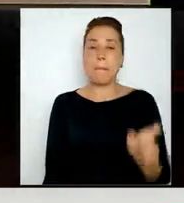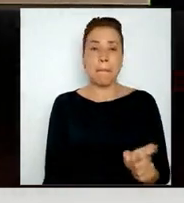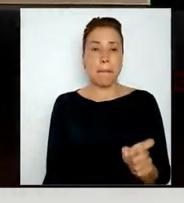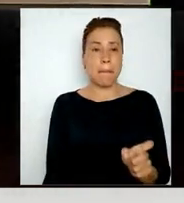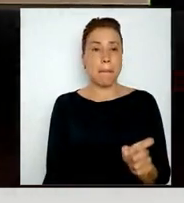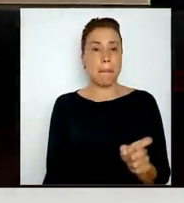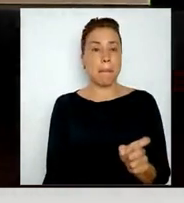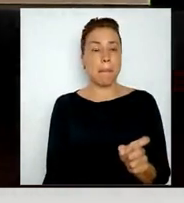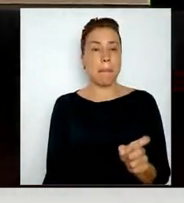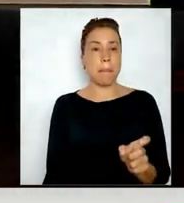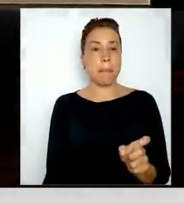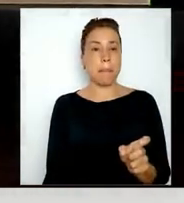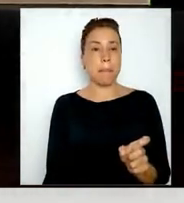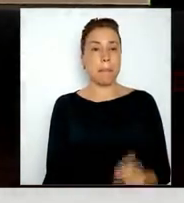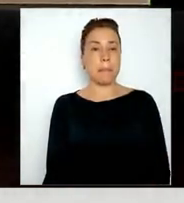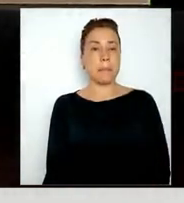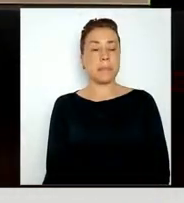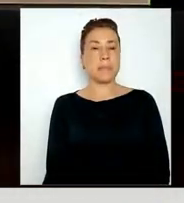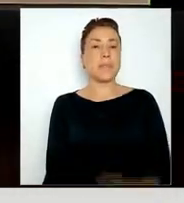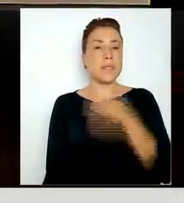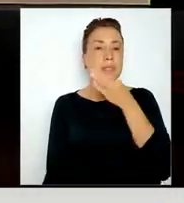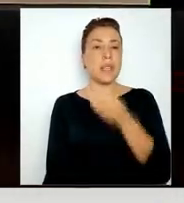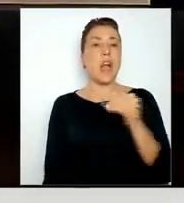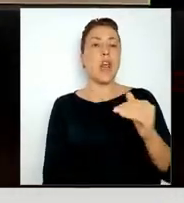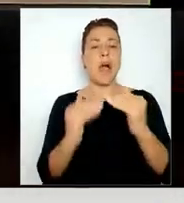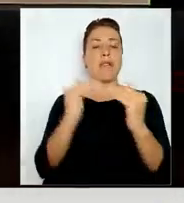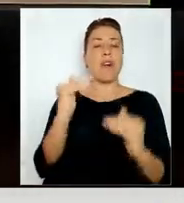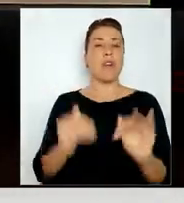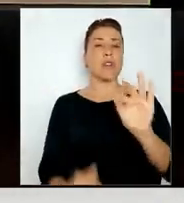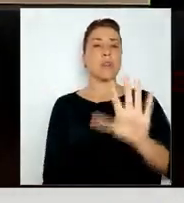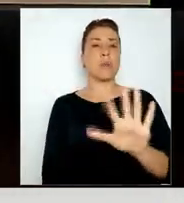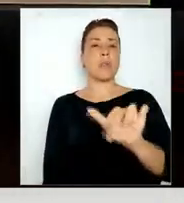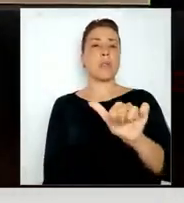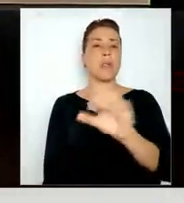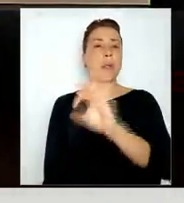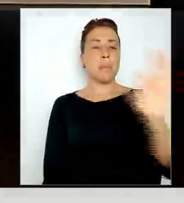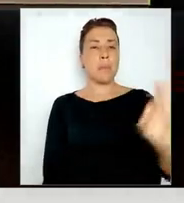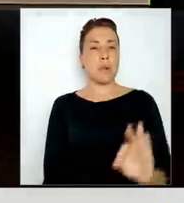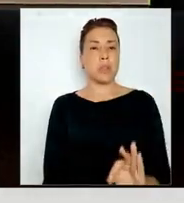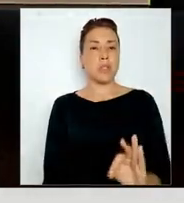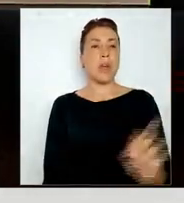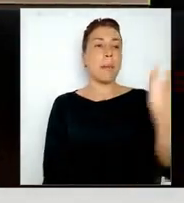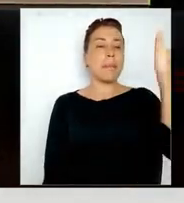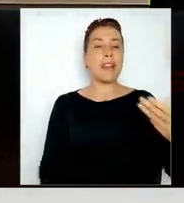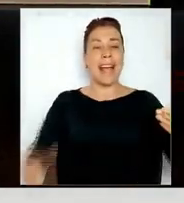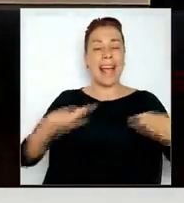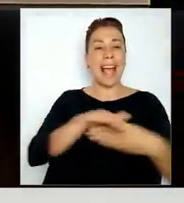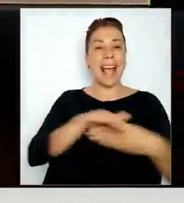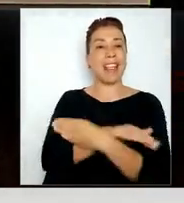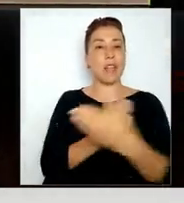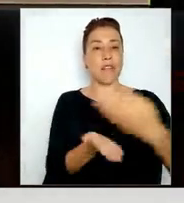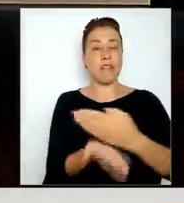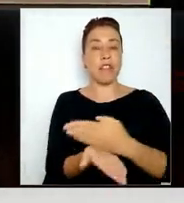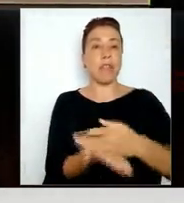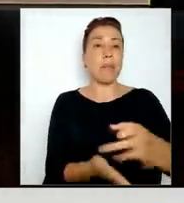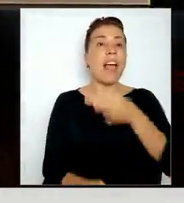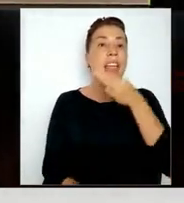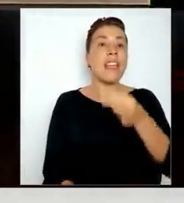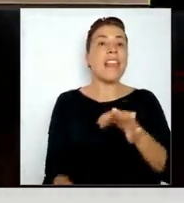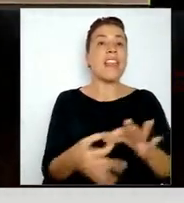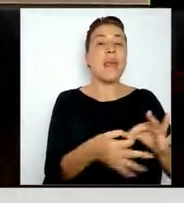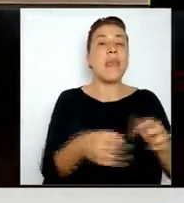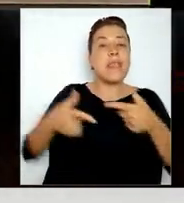decía que había un descenso un 56% de ingreso por la frontera pero eso es lo que dice la unidad de coordinación estratégica